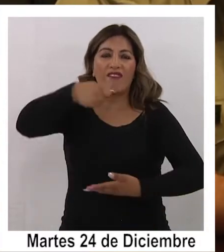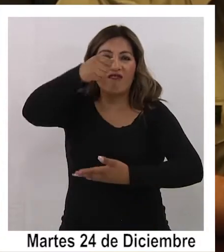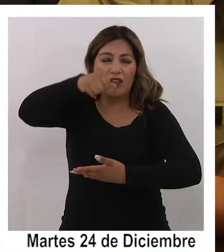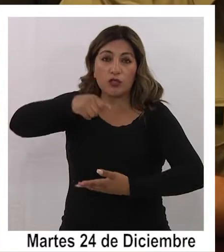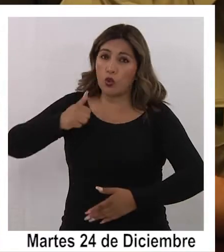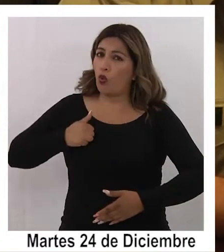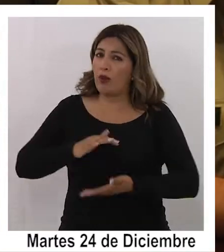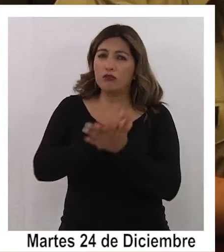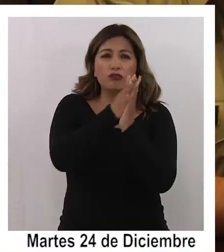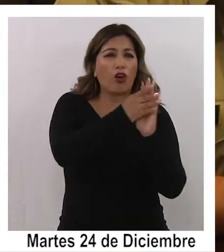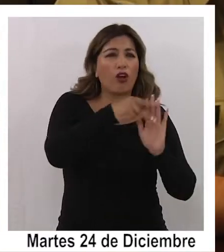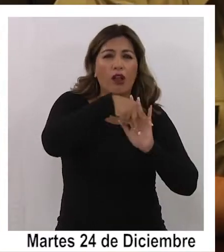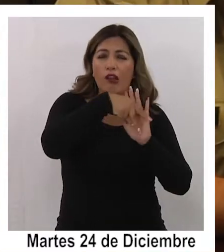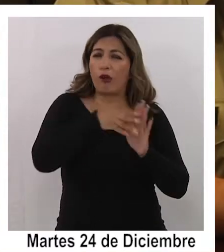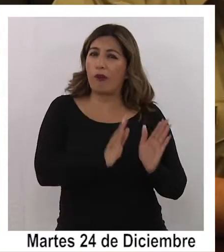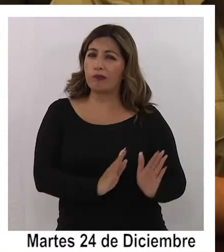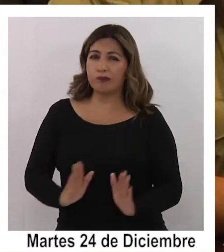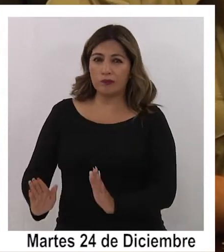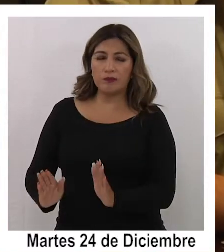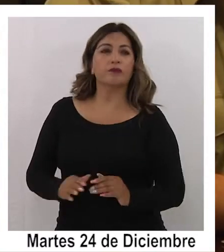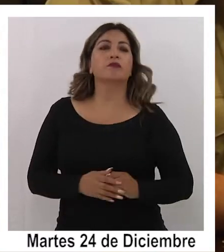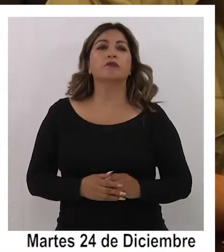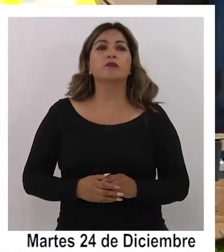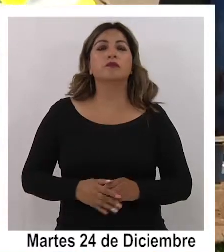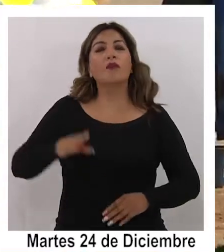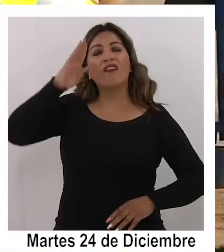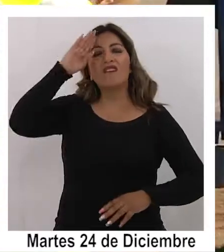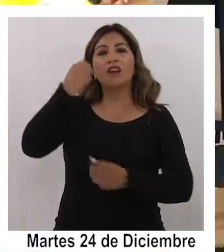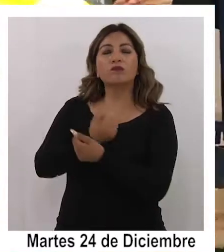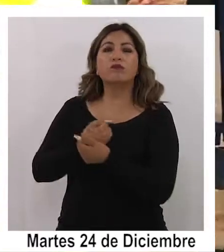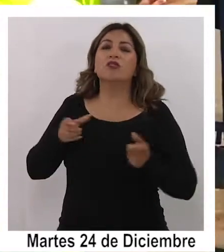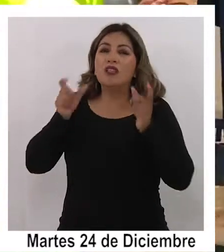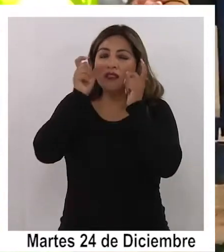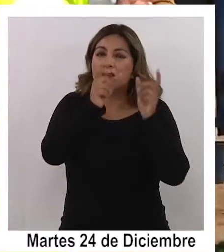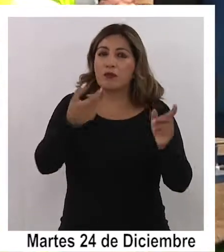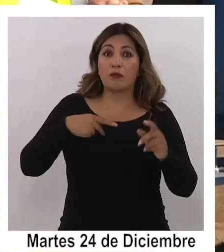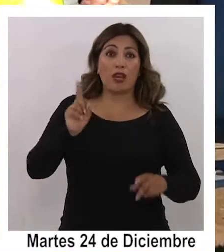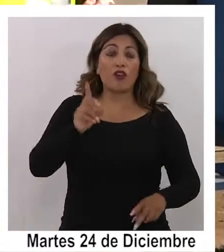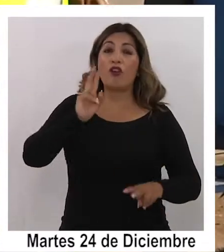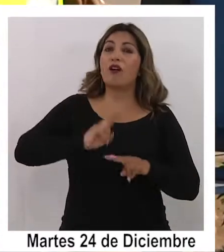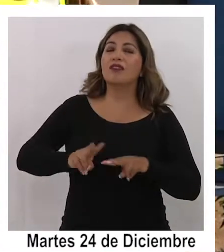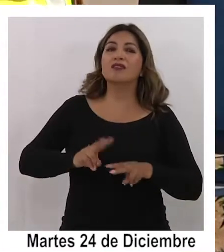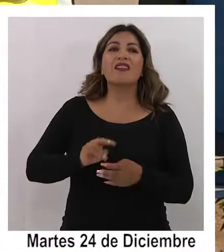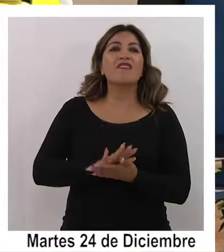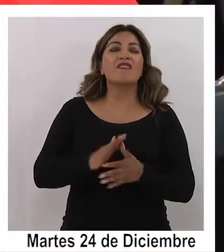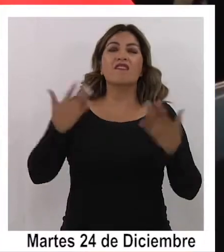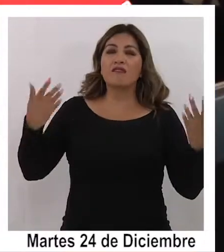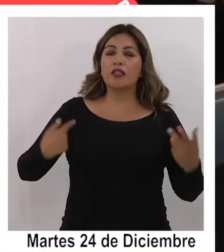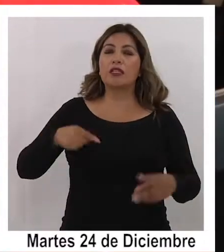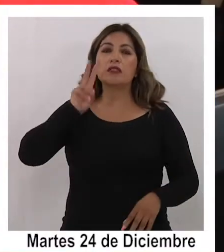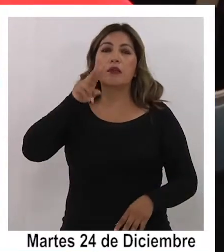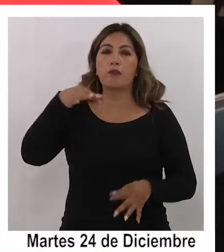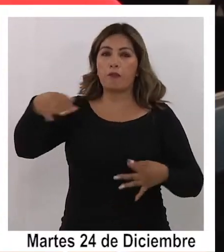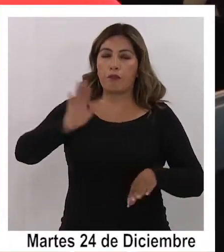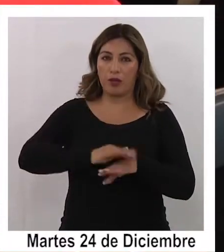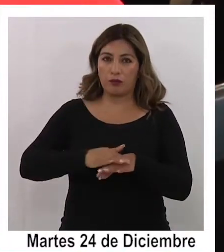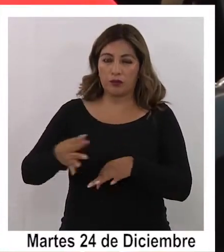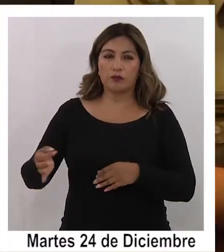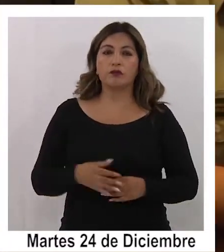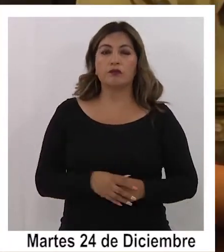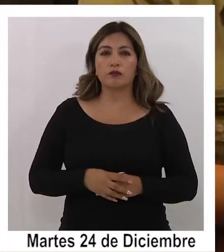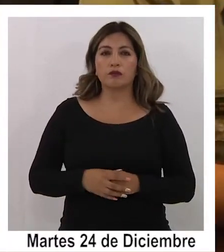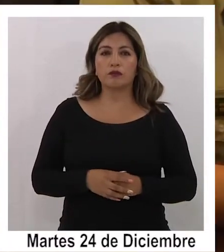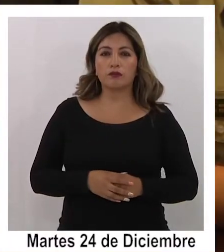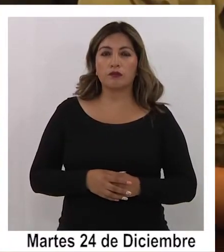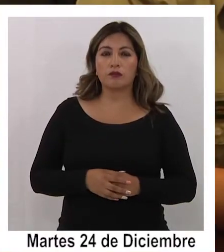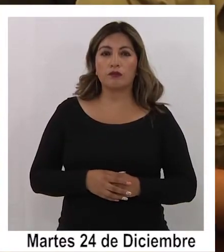revisión si cumplen todas las normativas vigentes. Fiscalizarán para evitar que se realicen fiestas sin los debidos permisos.